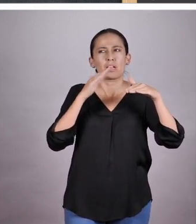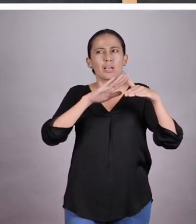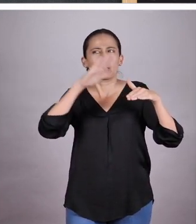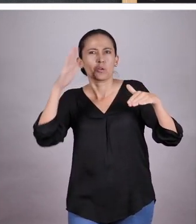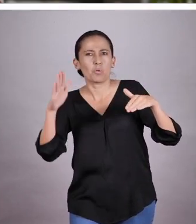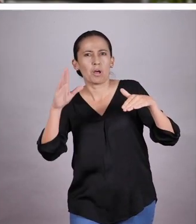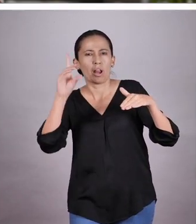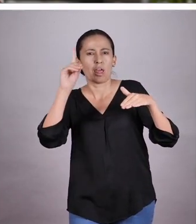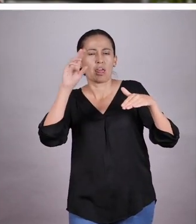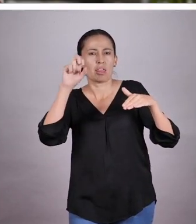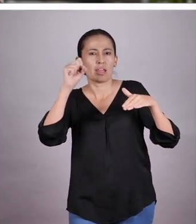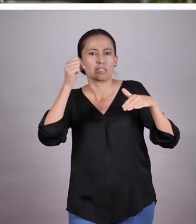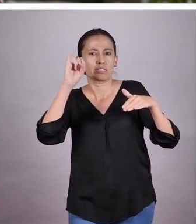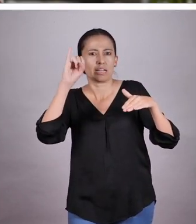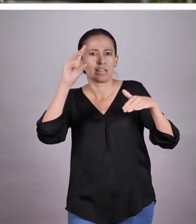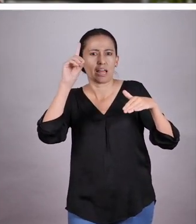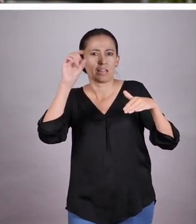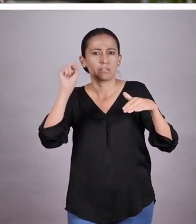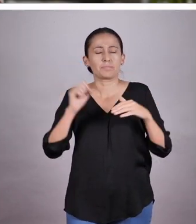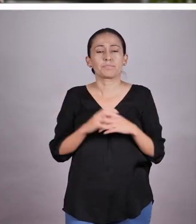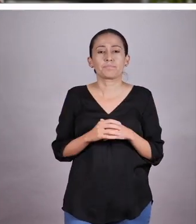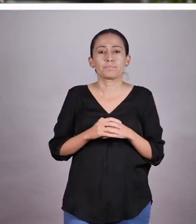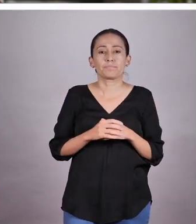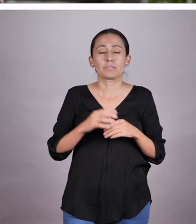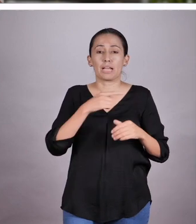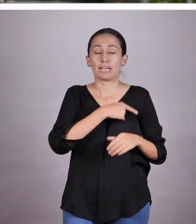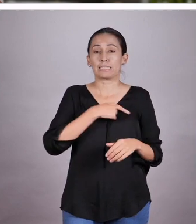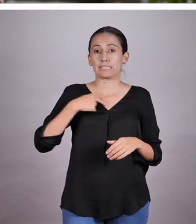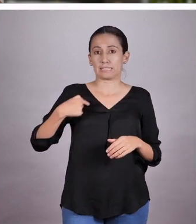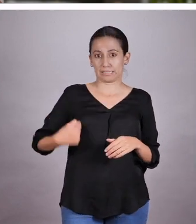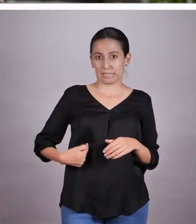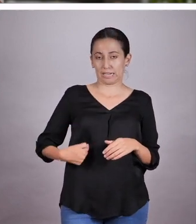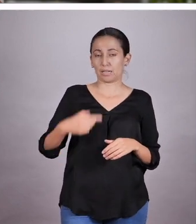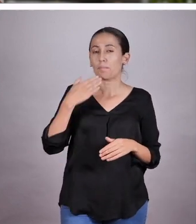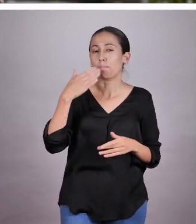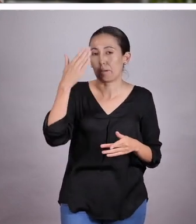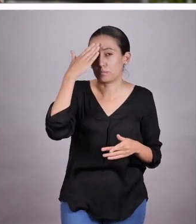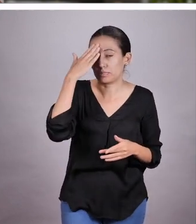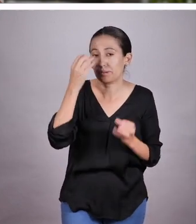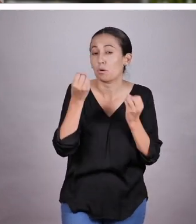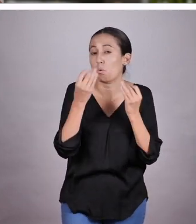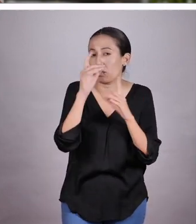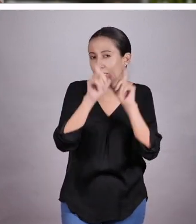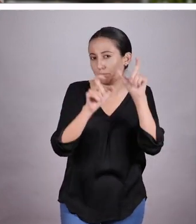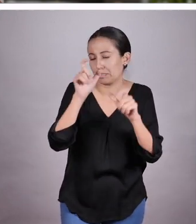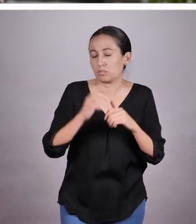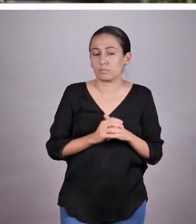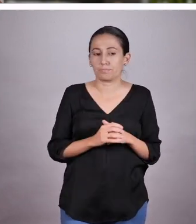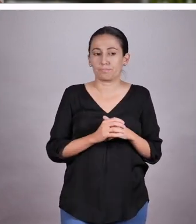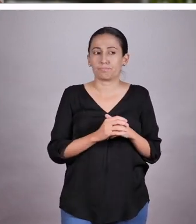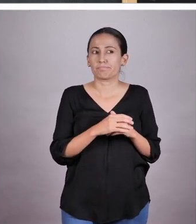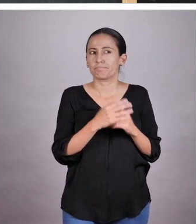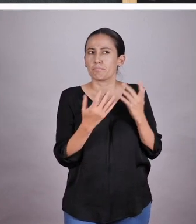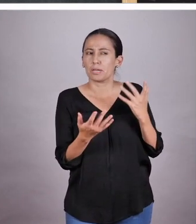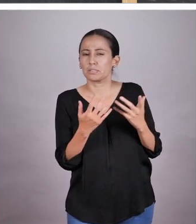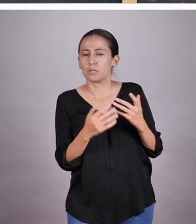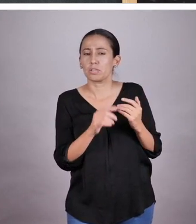poblacional. Sigamos con China entonces. Vamos a calcular su densidad poblacional. China